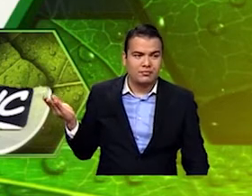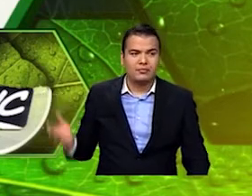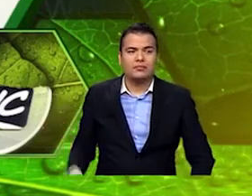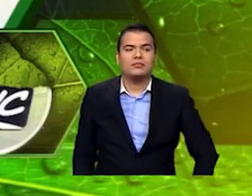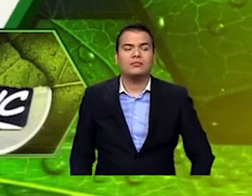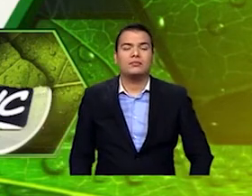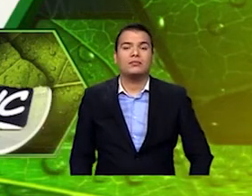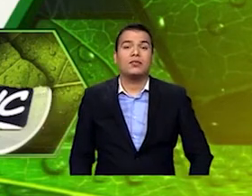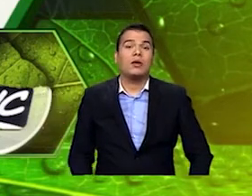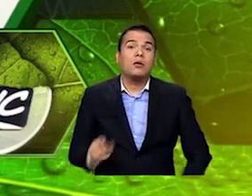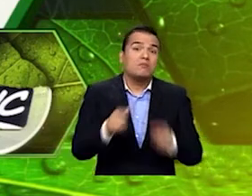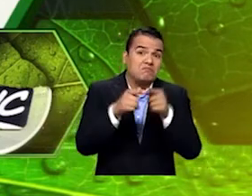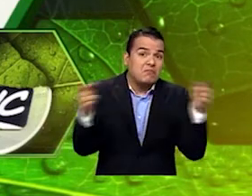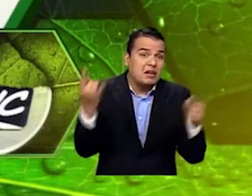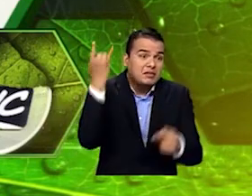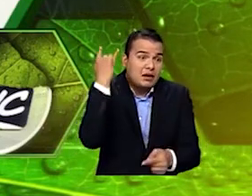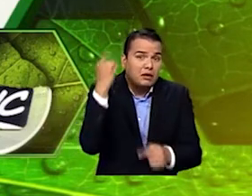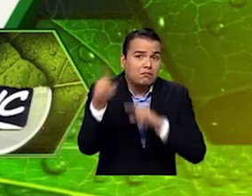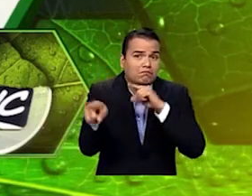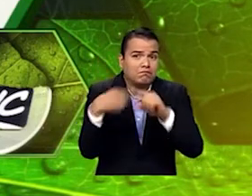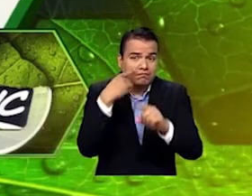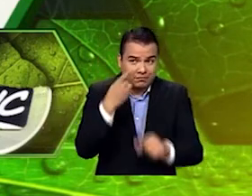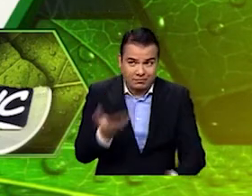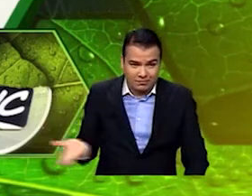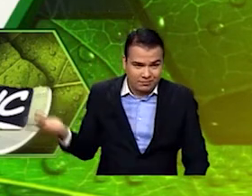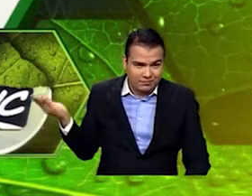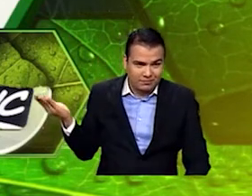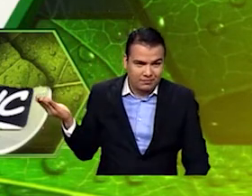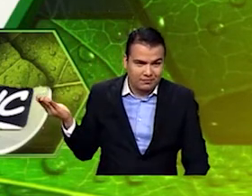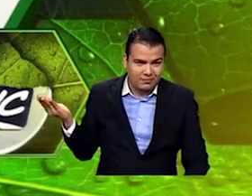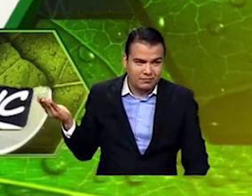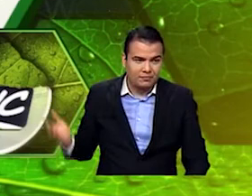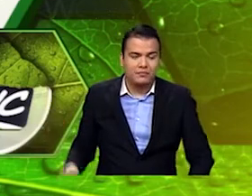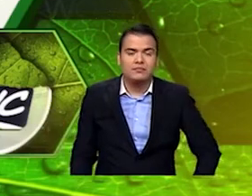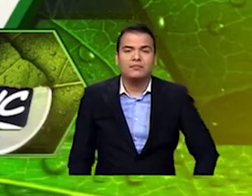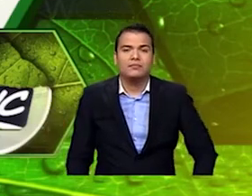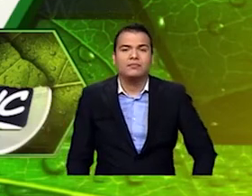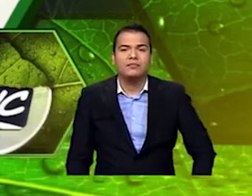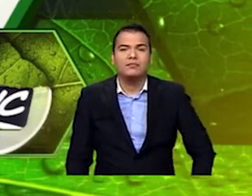www.cbc.gov.co. Si requiere más información puede escribir al correo electrónico